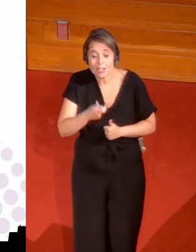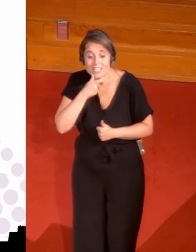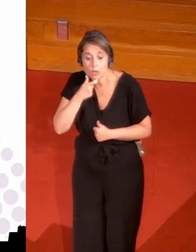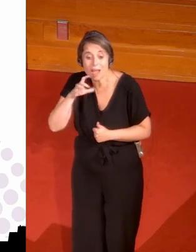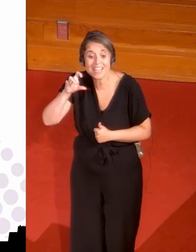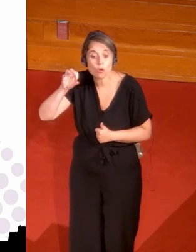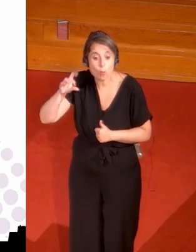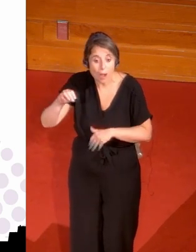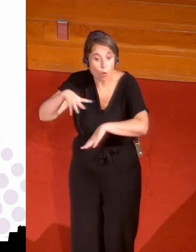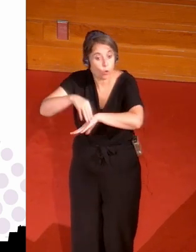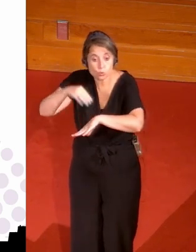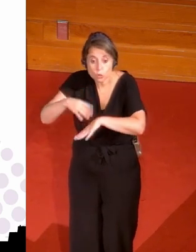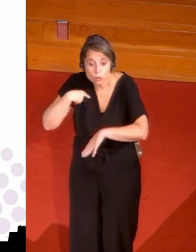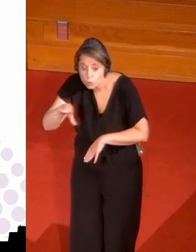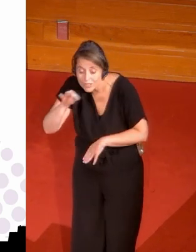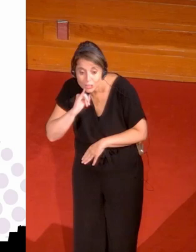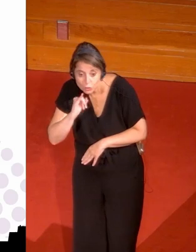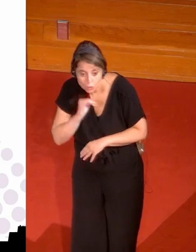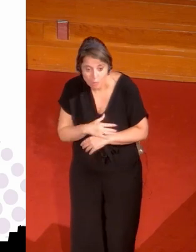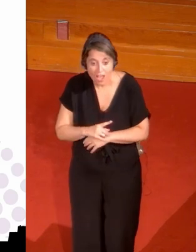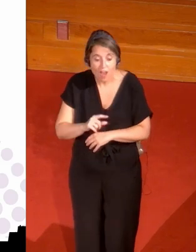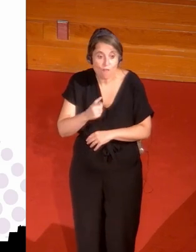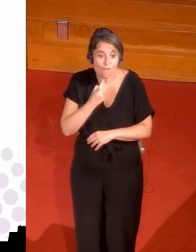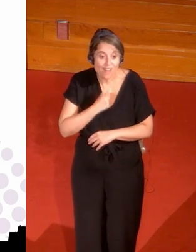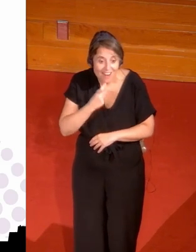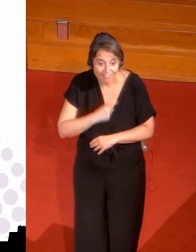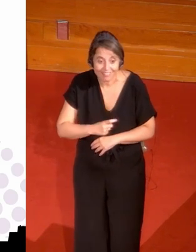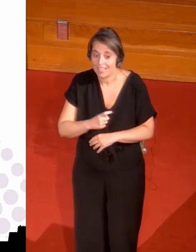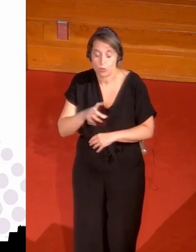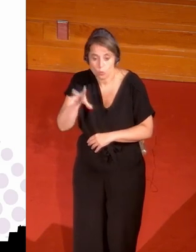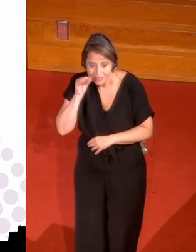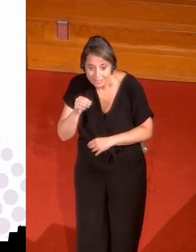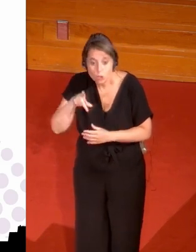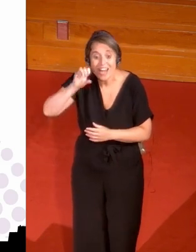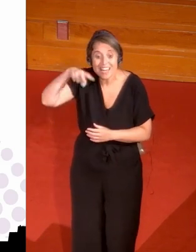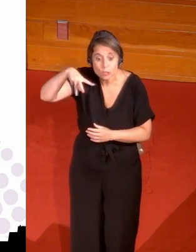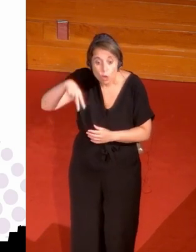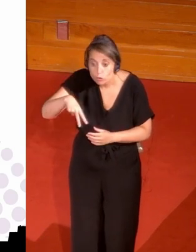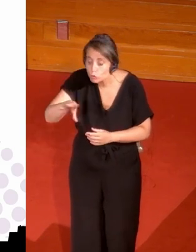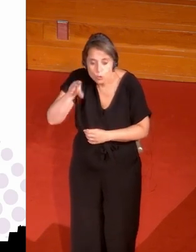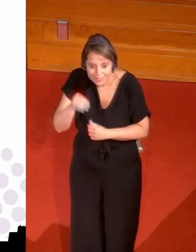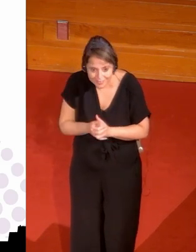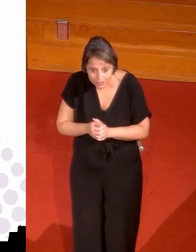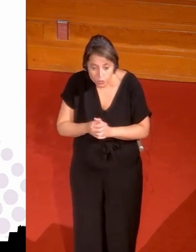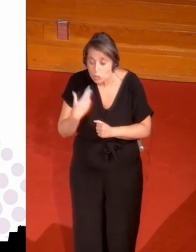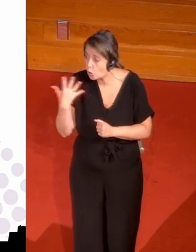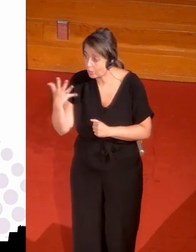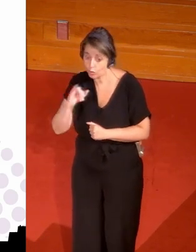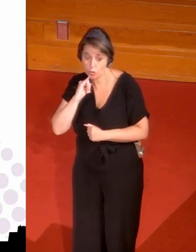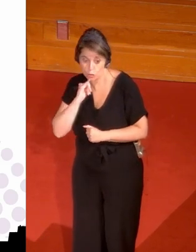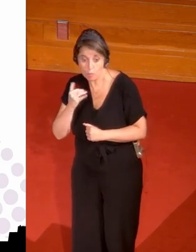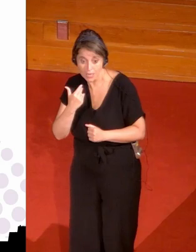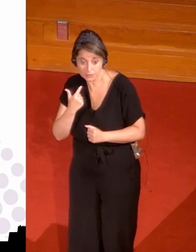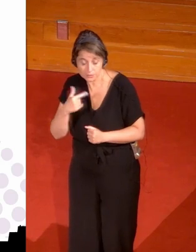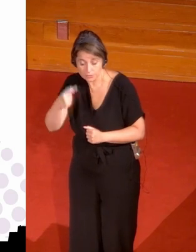yo no entiendo sueco yo no entiendo finlandés yo no entiendo Letón y hablo cinco idiomas pero